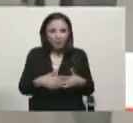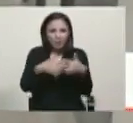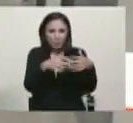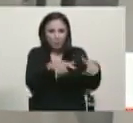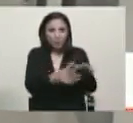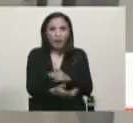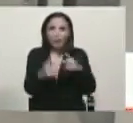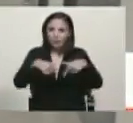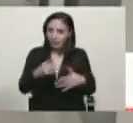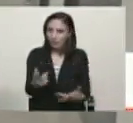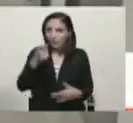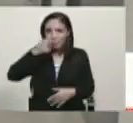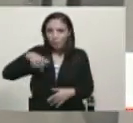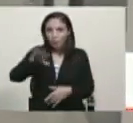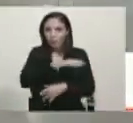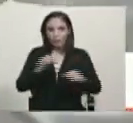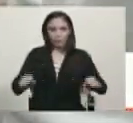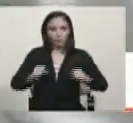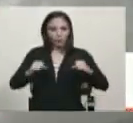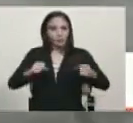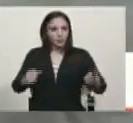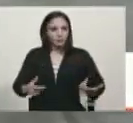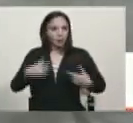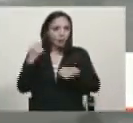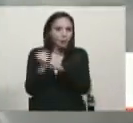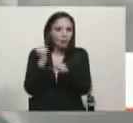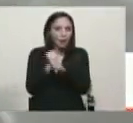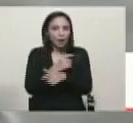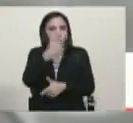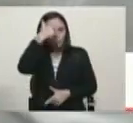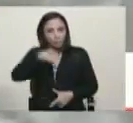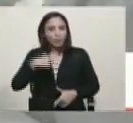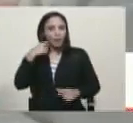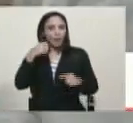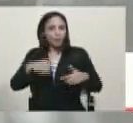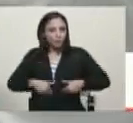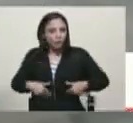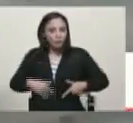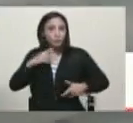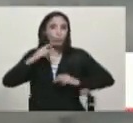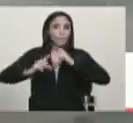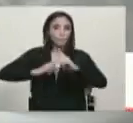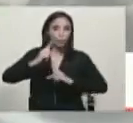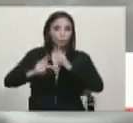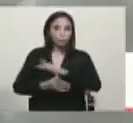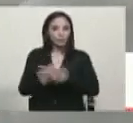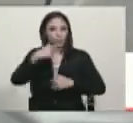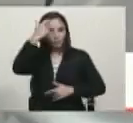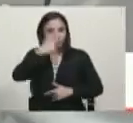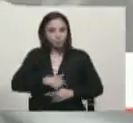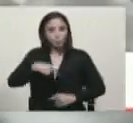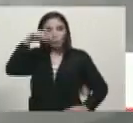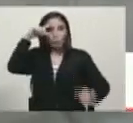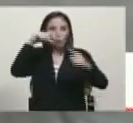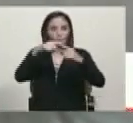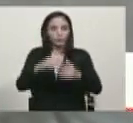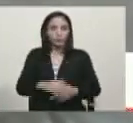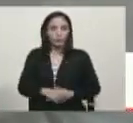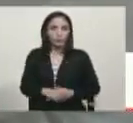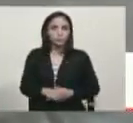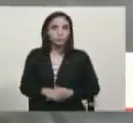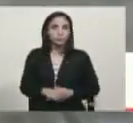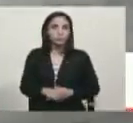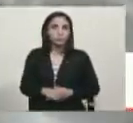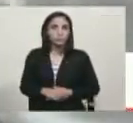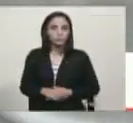se levanta con dignidad, con trabajo, con productividad, como parte de la agenda económica bolivariana, en un motor elemental